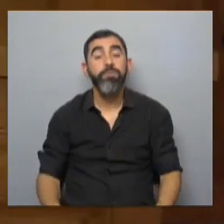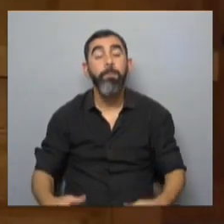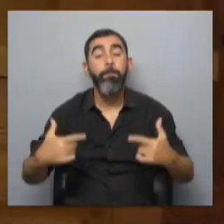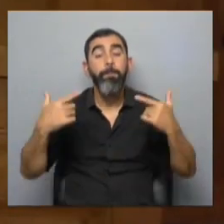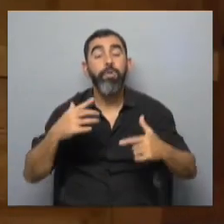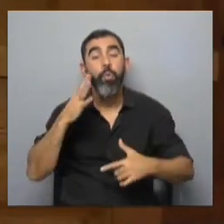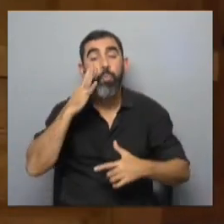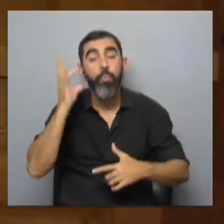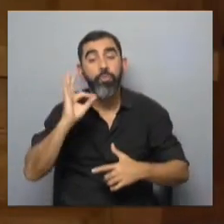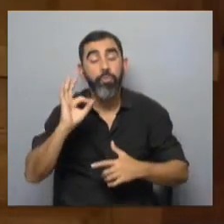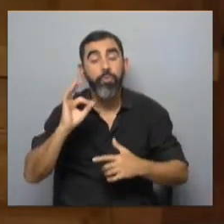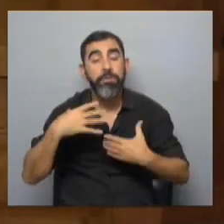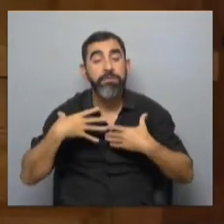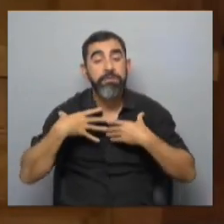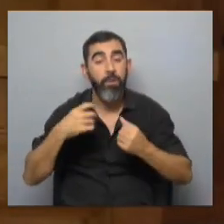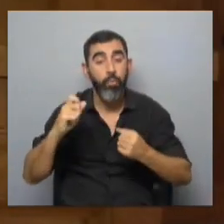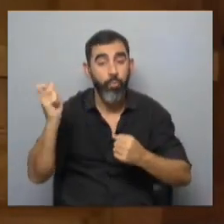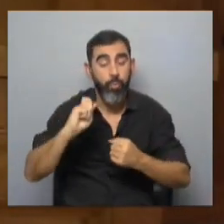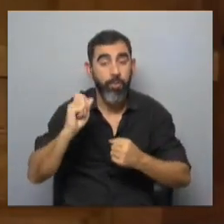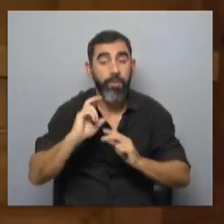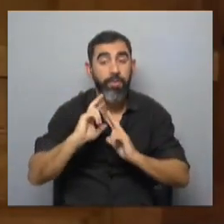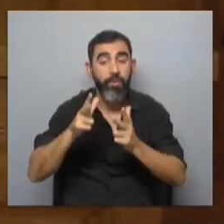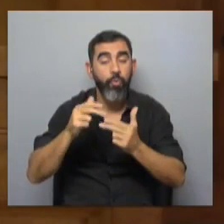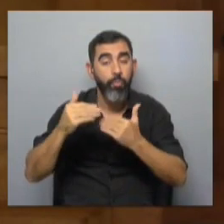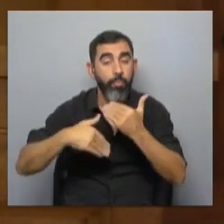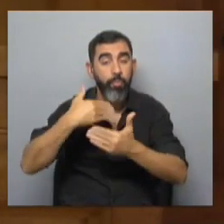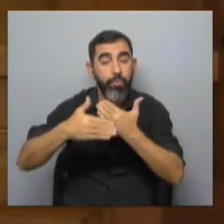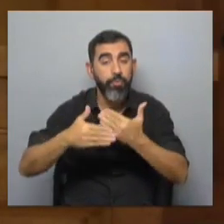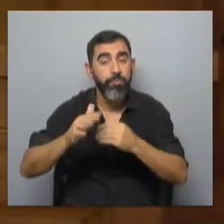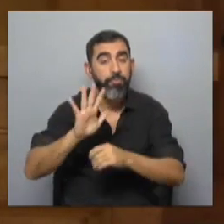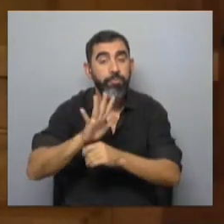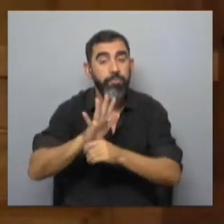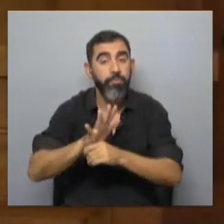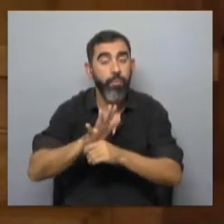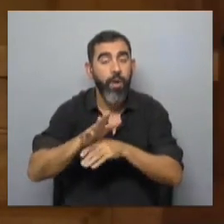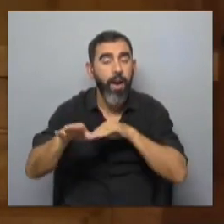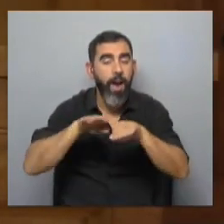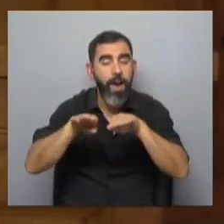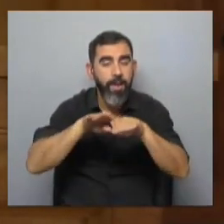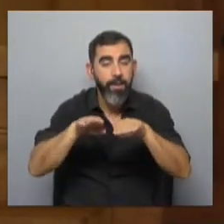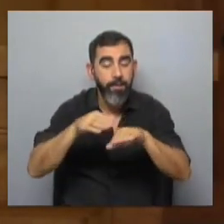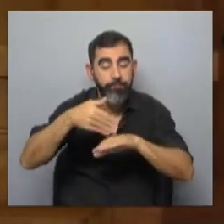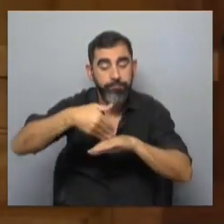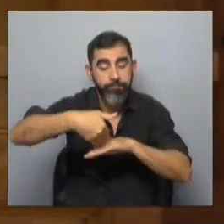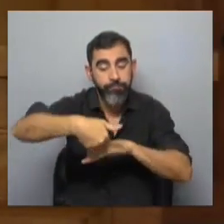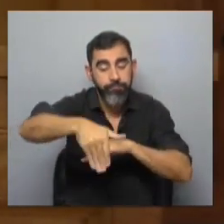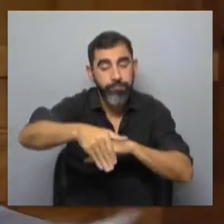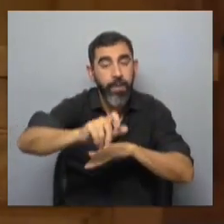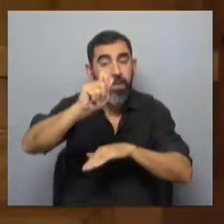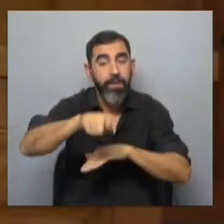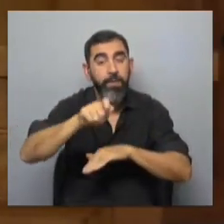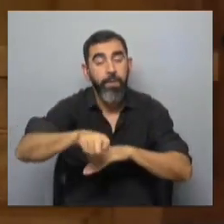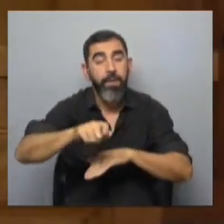ministro interino de Salud Pública definió el proceso como una carrera de postas. A partir de ahora y del remate